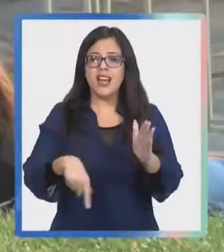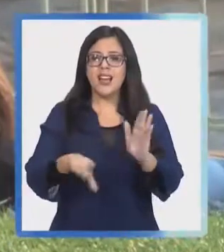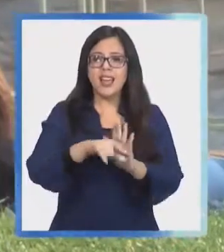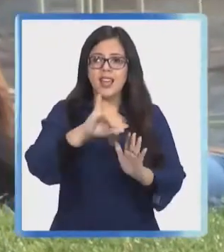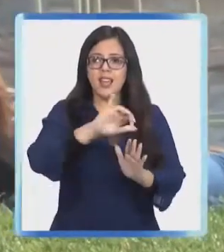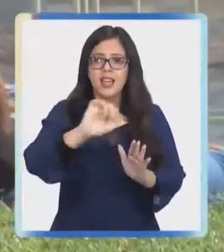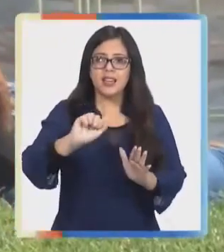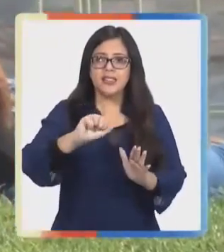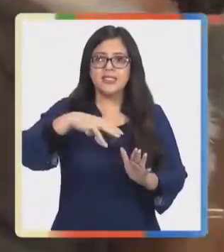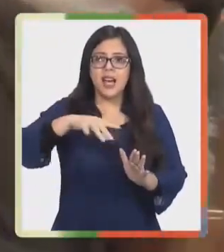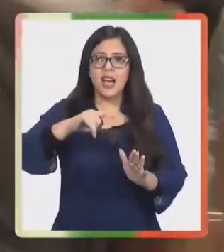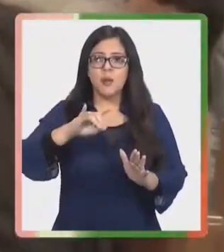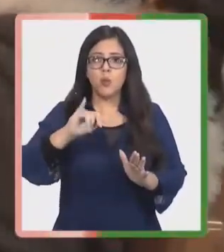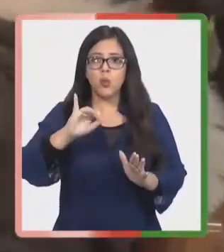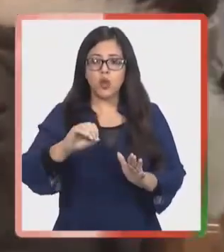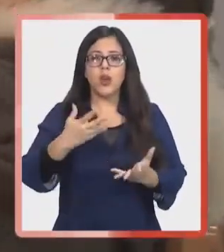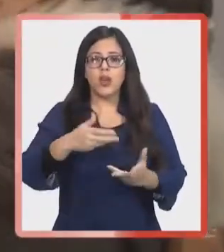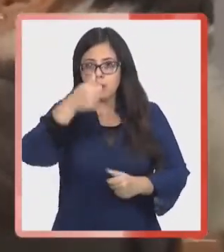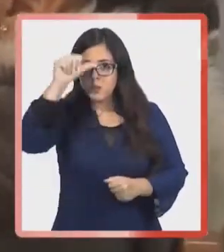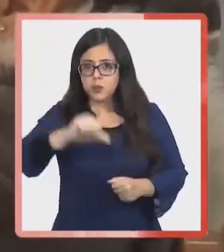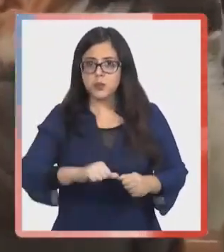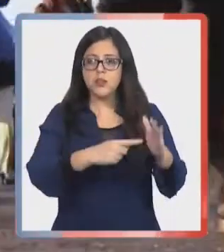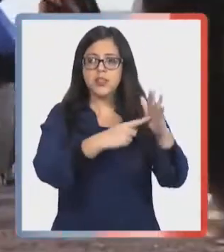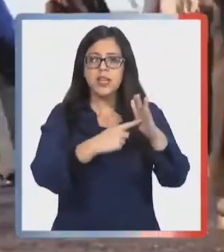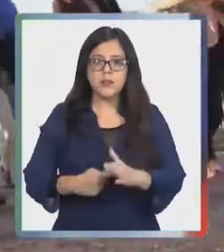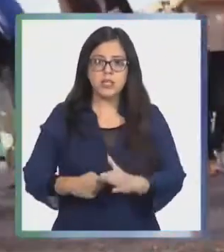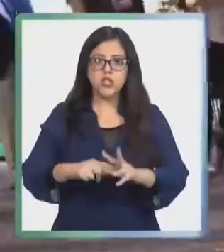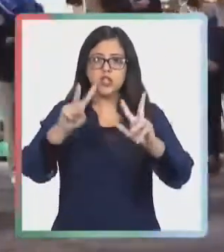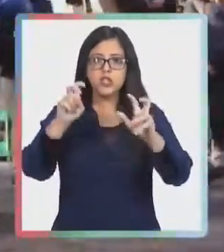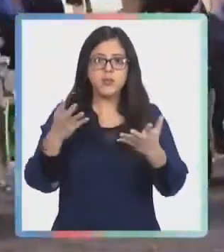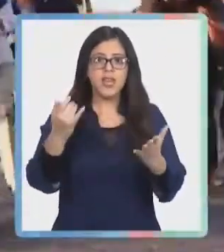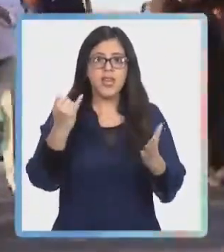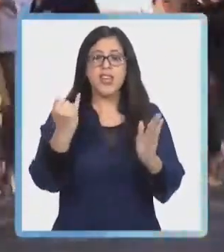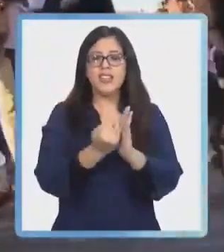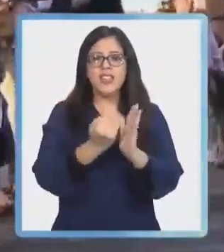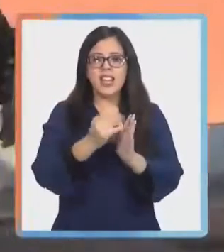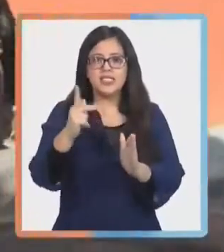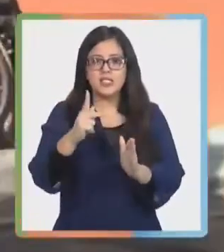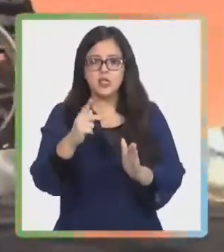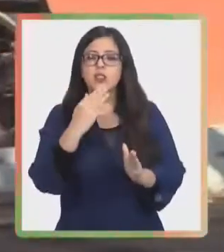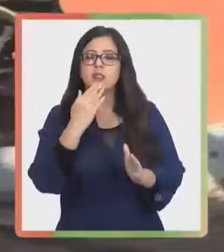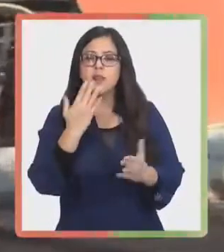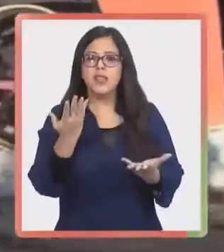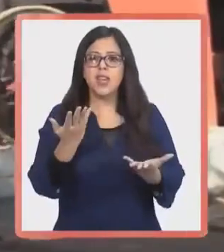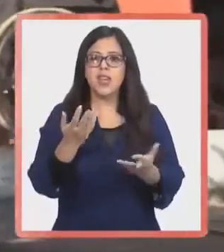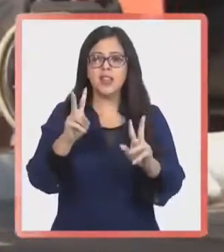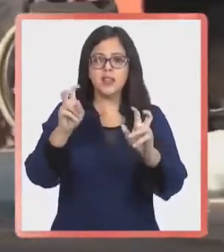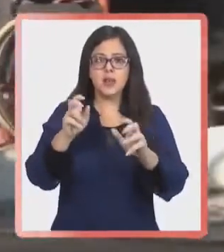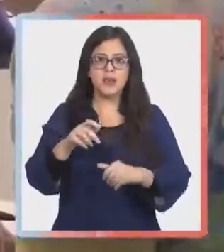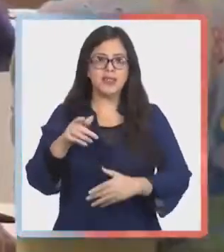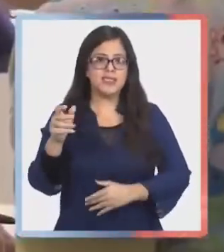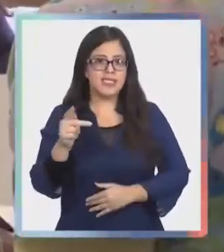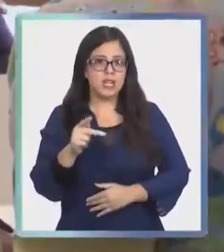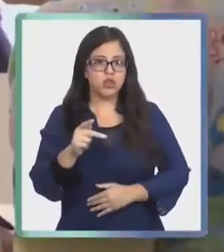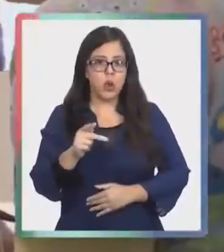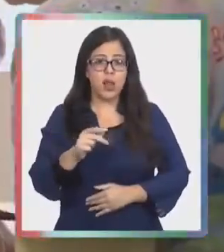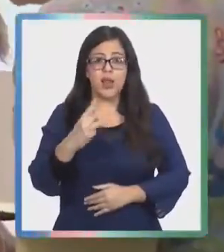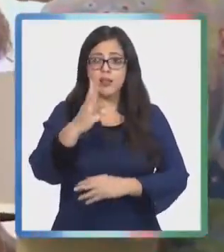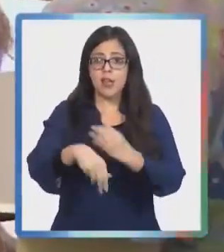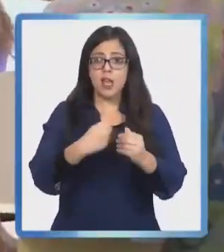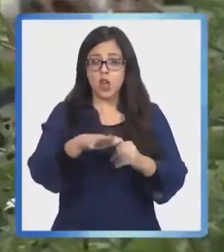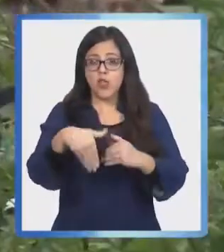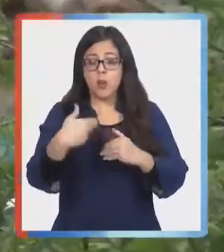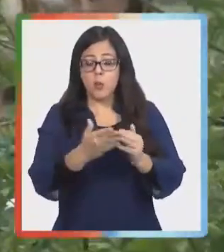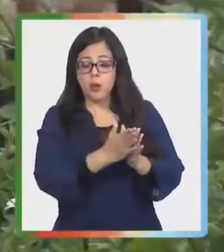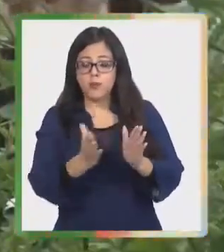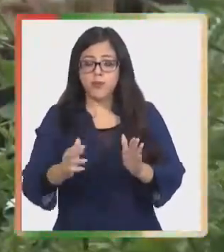Zamudio, que sanciona la discriminación por orientación sexual e identidad de género. 3 años más